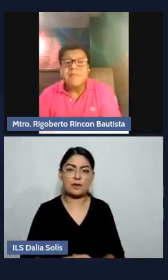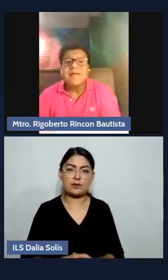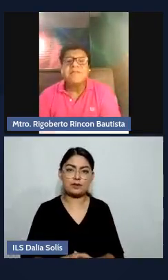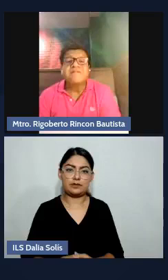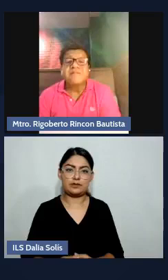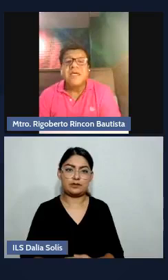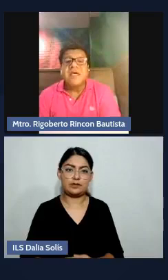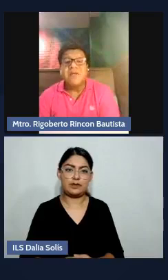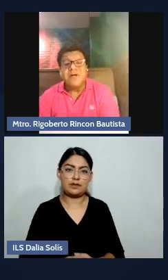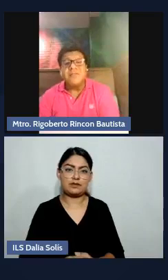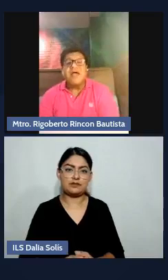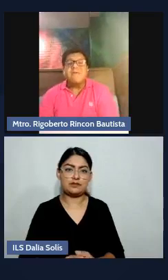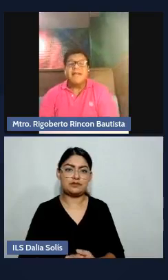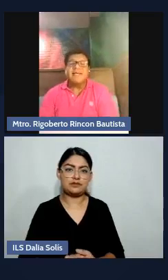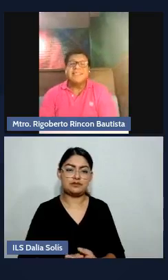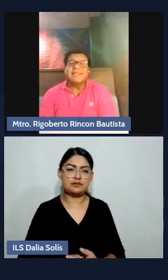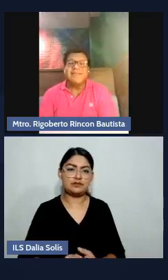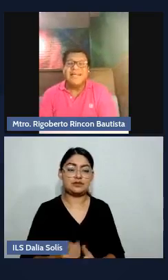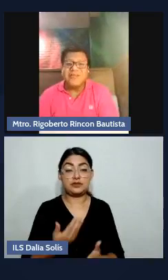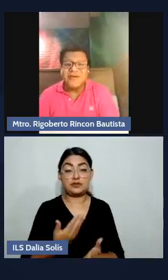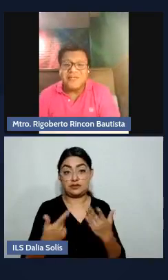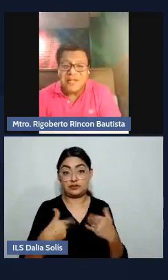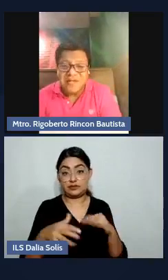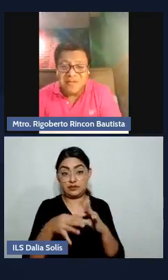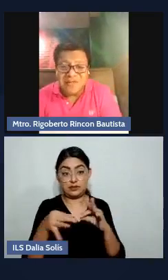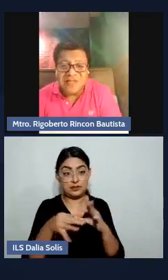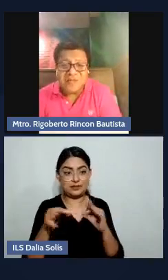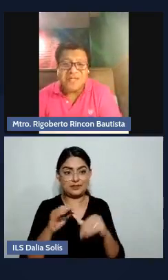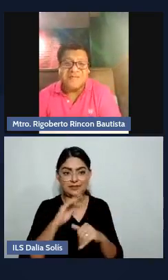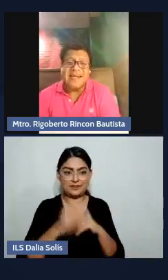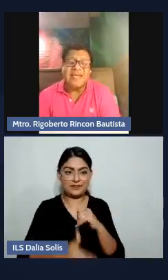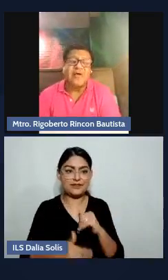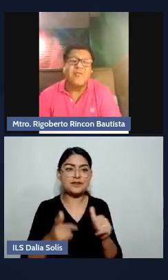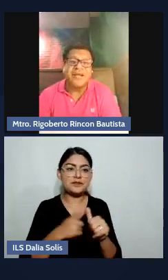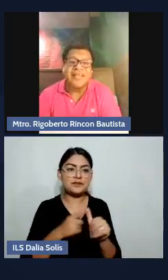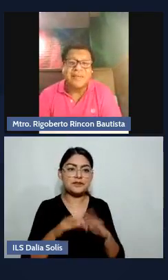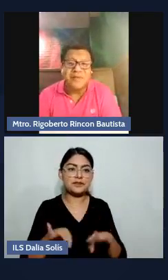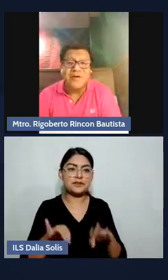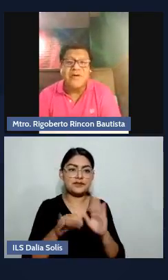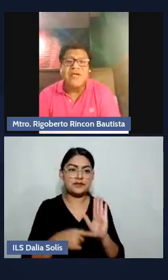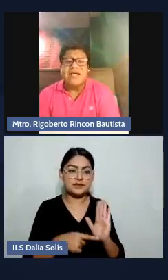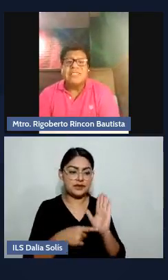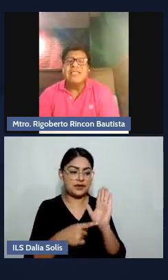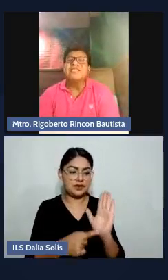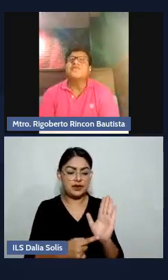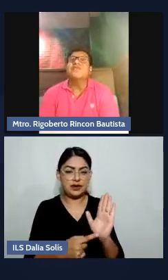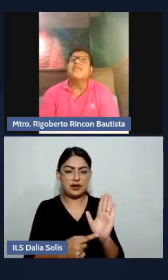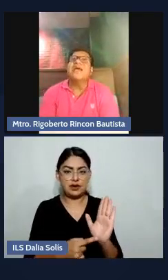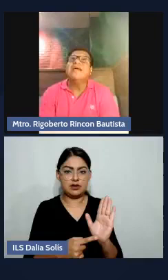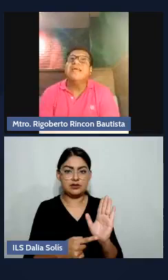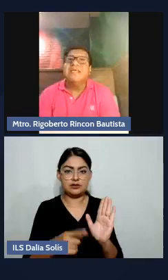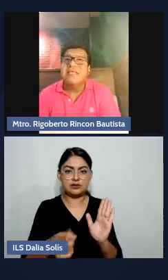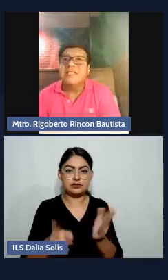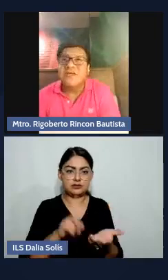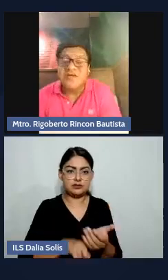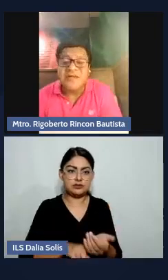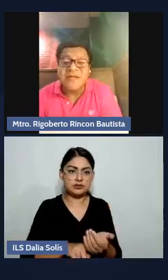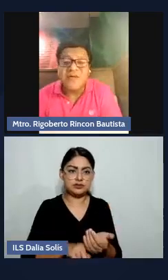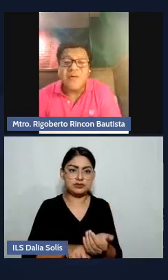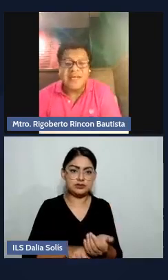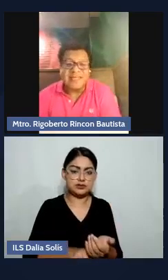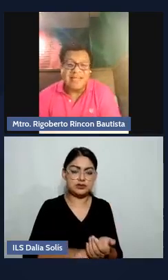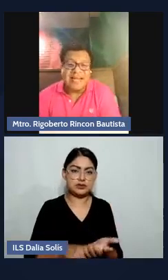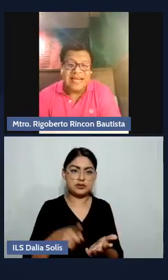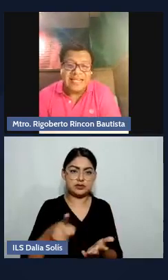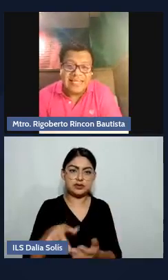Y bueno, para ir terminando, es bien importante observar que como red de apoyo dentro de dentro de Benito Juárez, de la